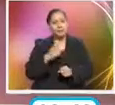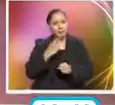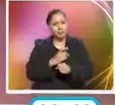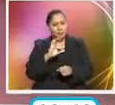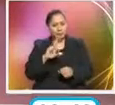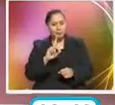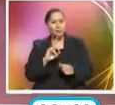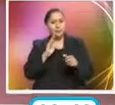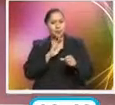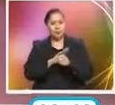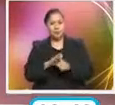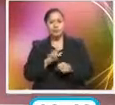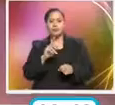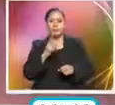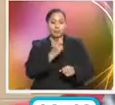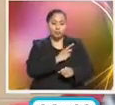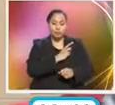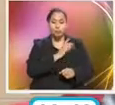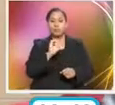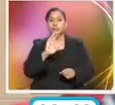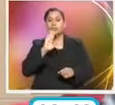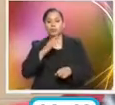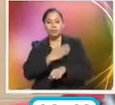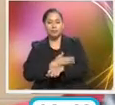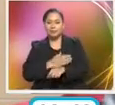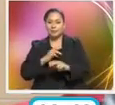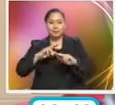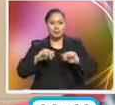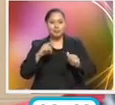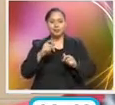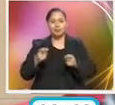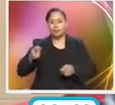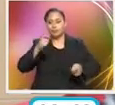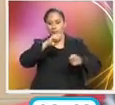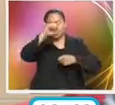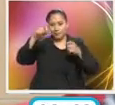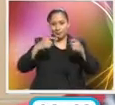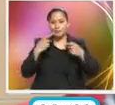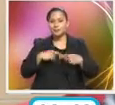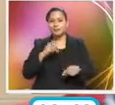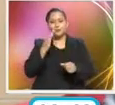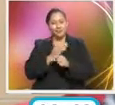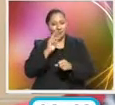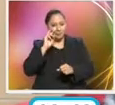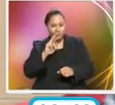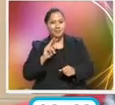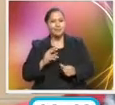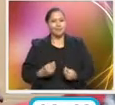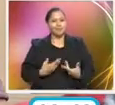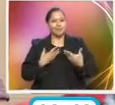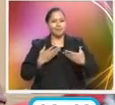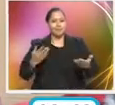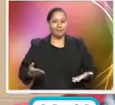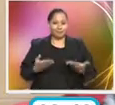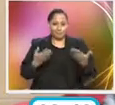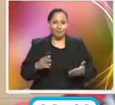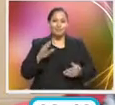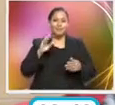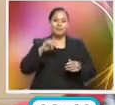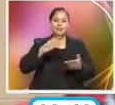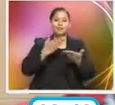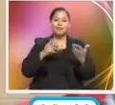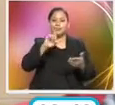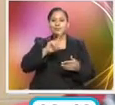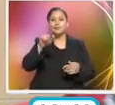disco, Sí, el ¿cierto? primer disco que es Ni Solo Ni Mal Acompañado. Vamos a arrancar con una cumbia para que la gente que nos está viendo le ponga sabor a su lunes.